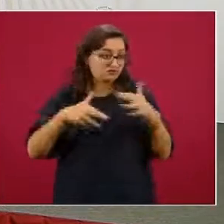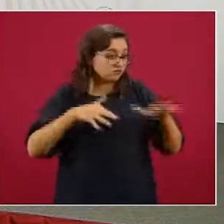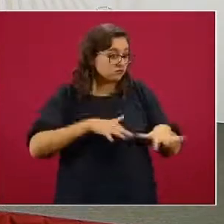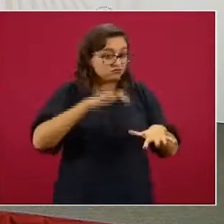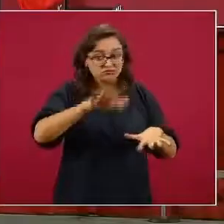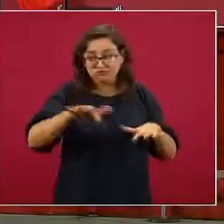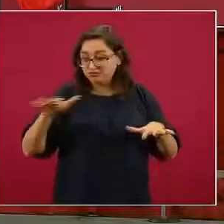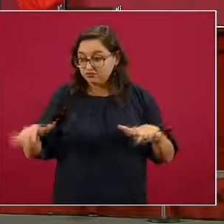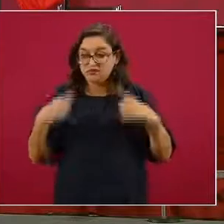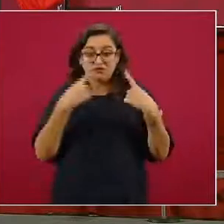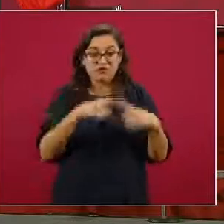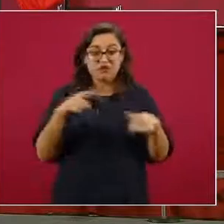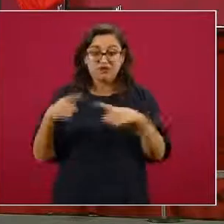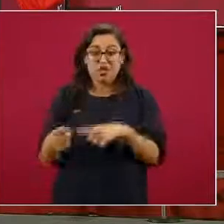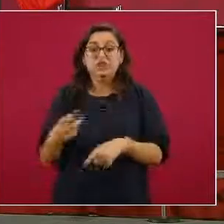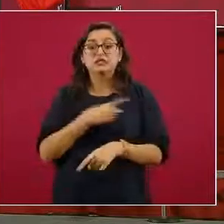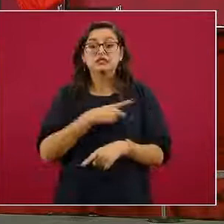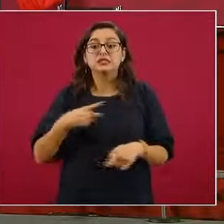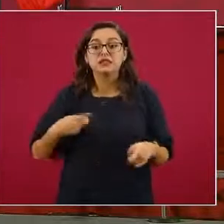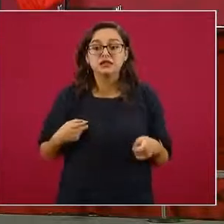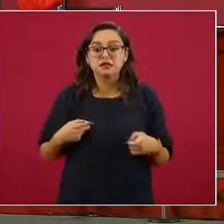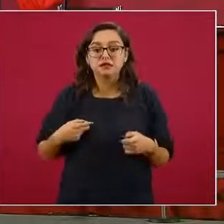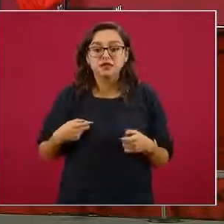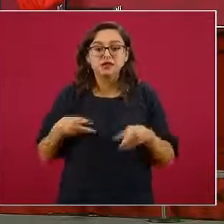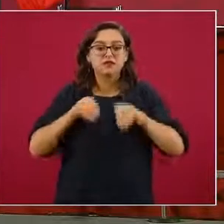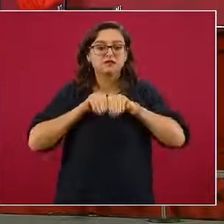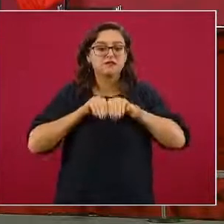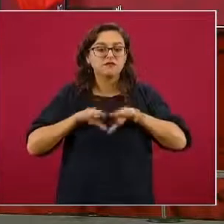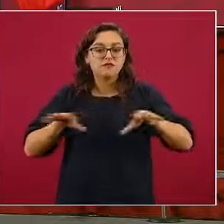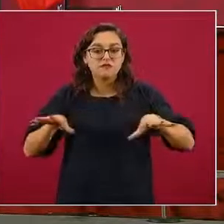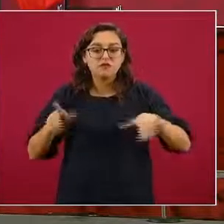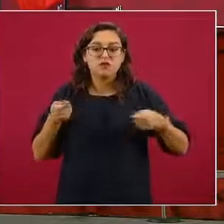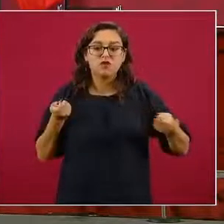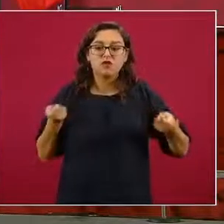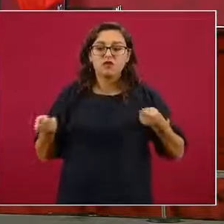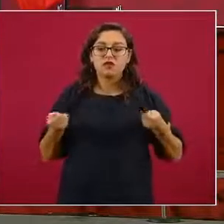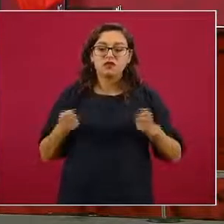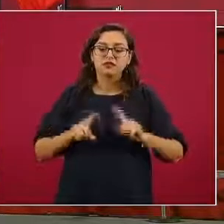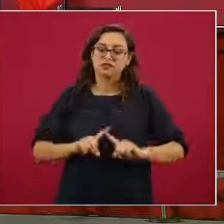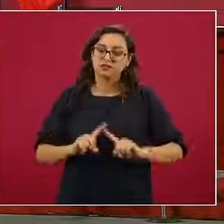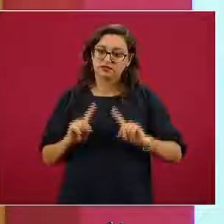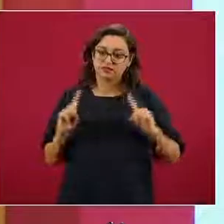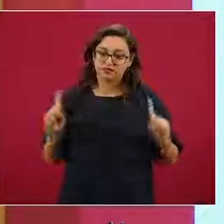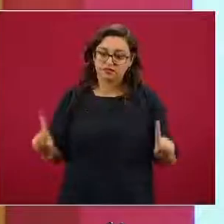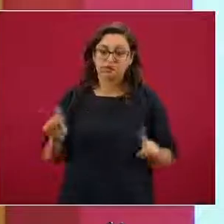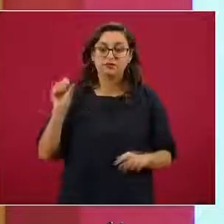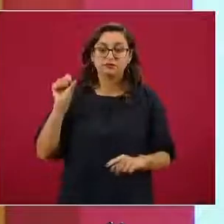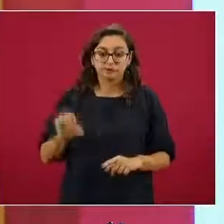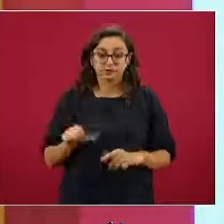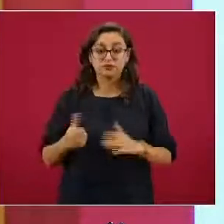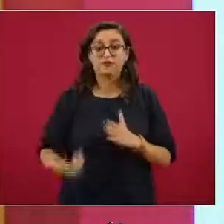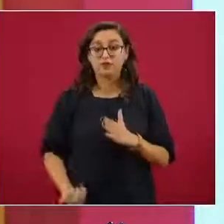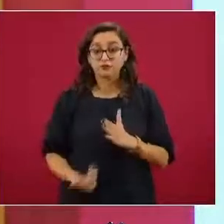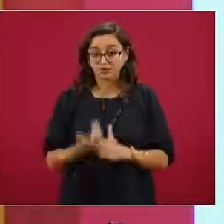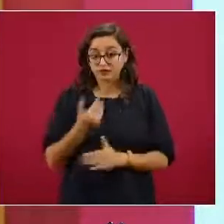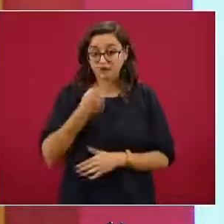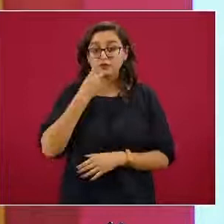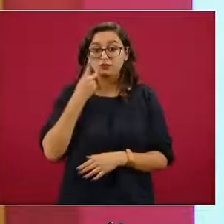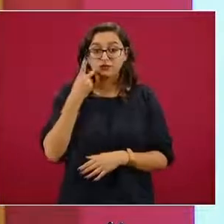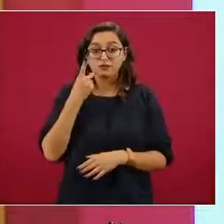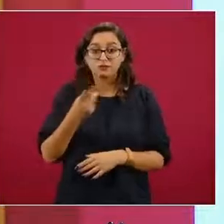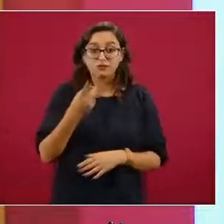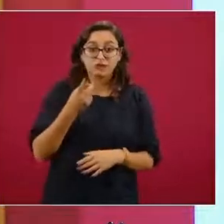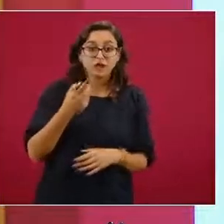que modularlas de otra manera. Digo esto para reiterar lo que comentábamos en la mañana. En